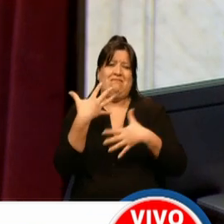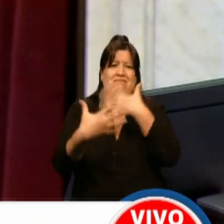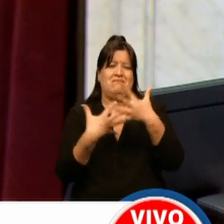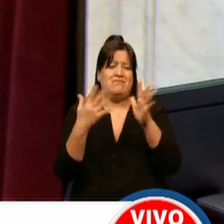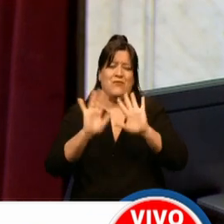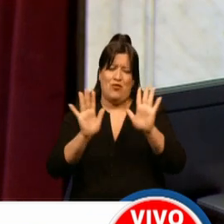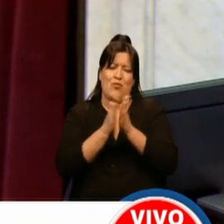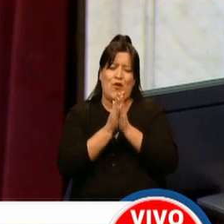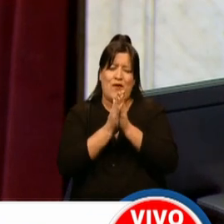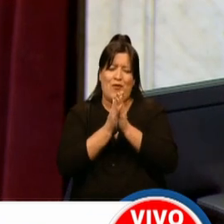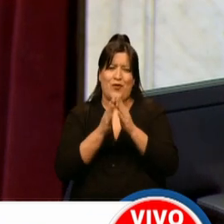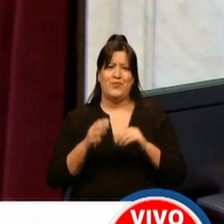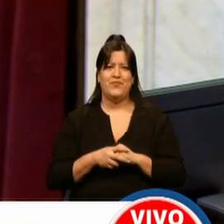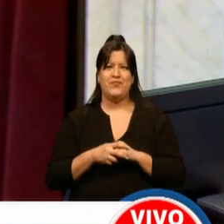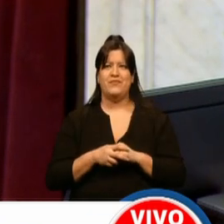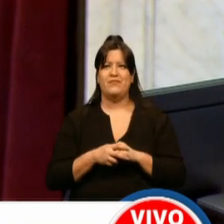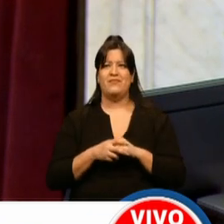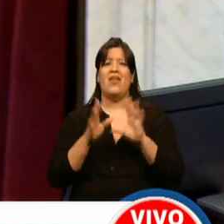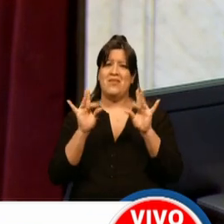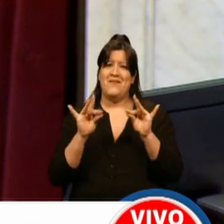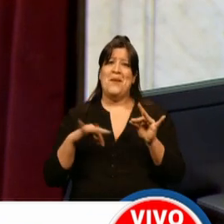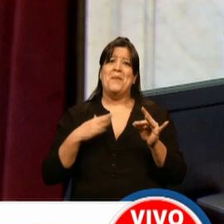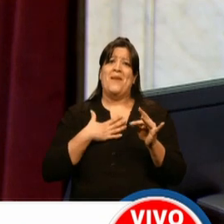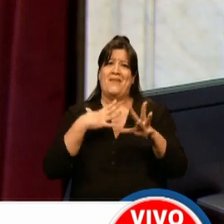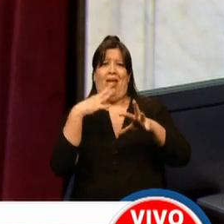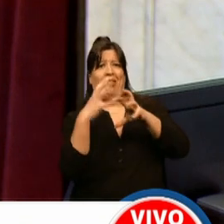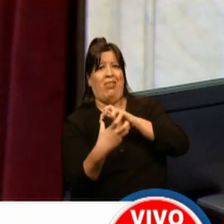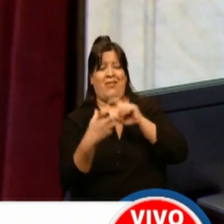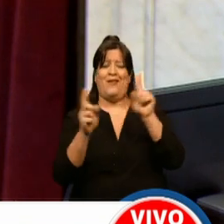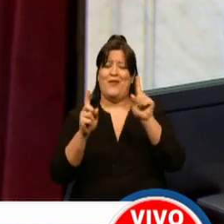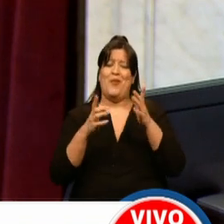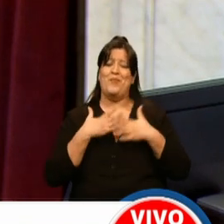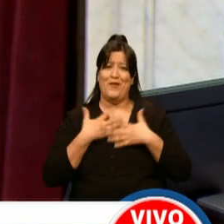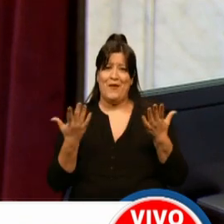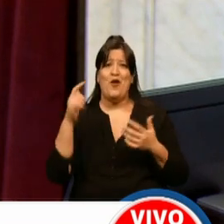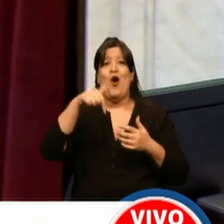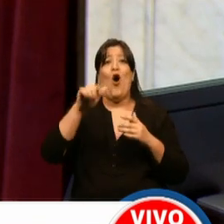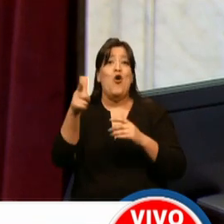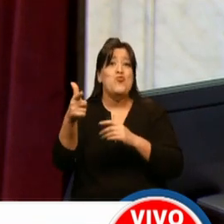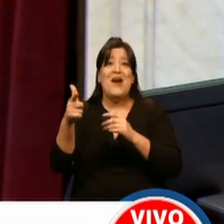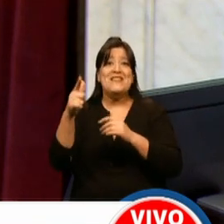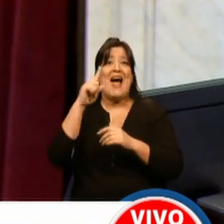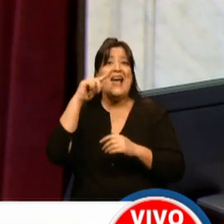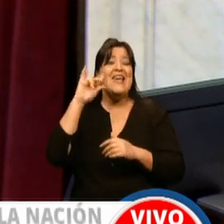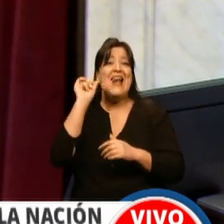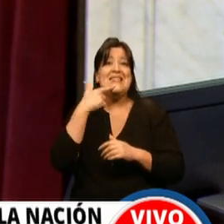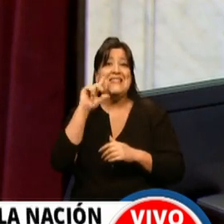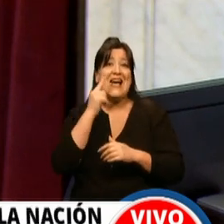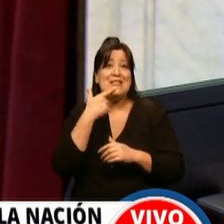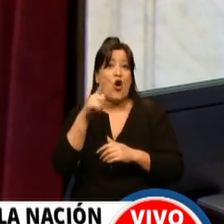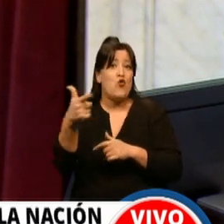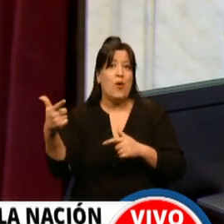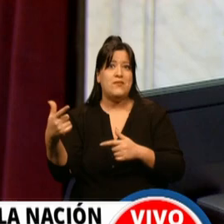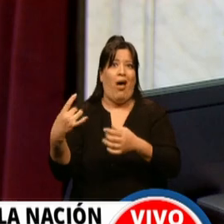acá me ofrecí que la ayuda hoy que nuestra iglesia me complica usted